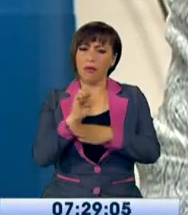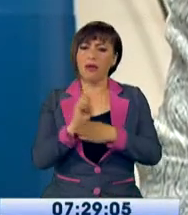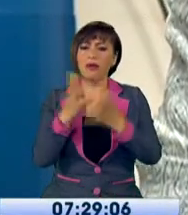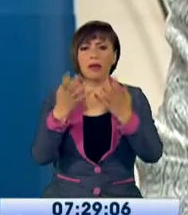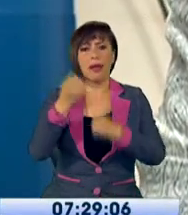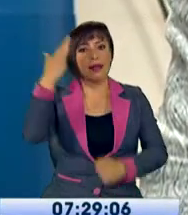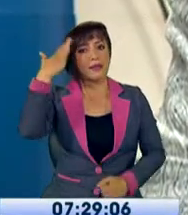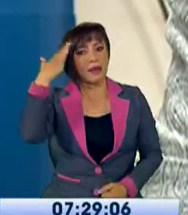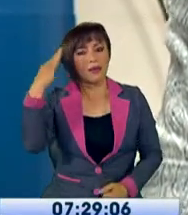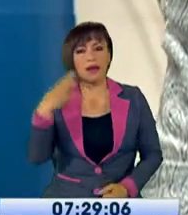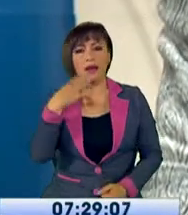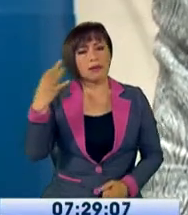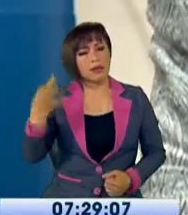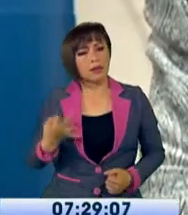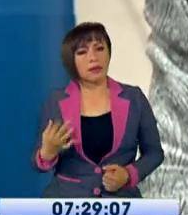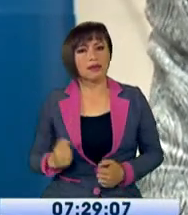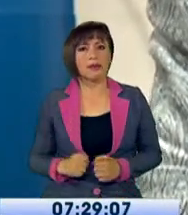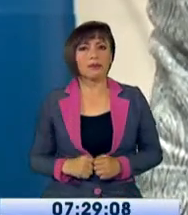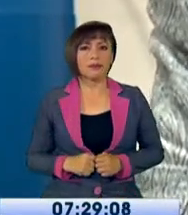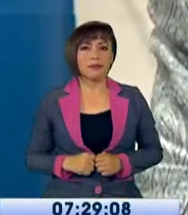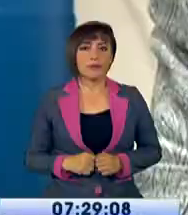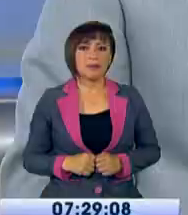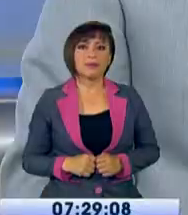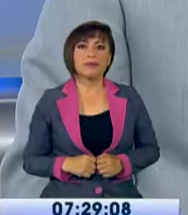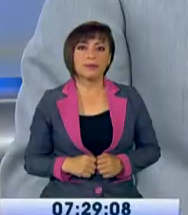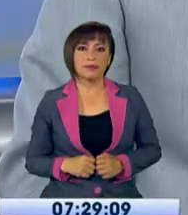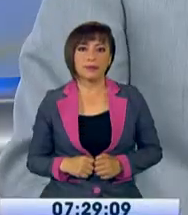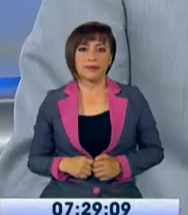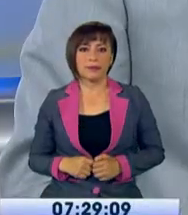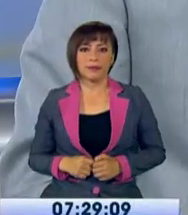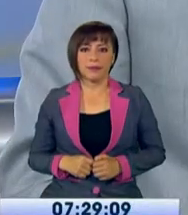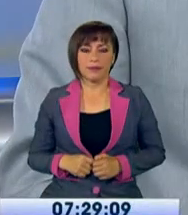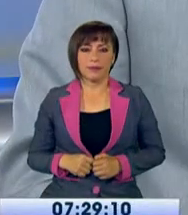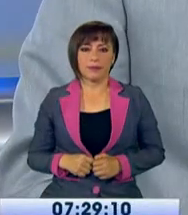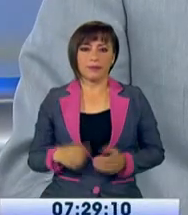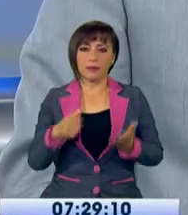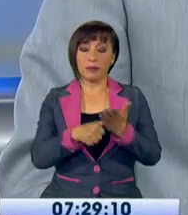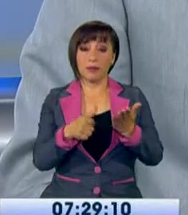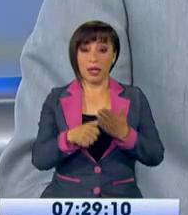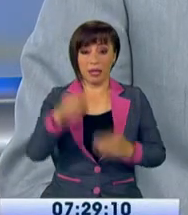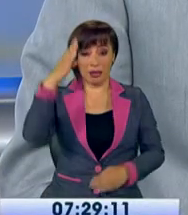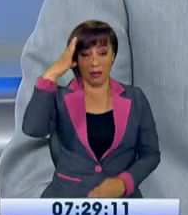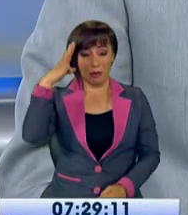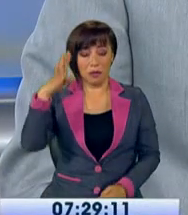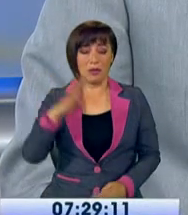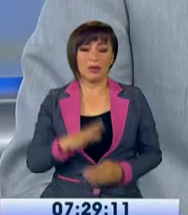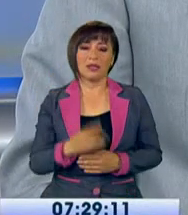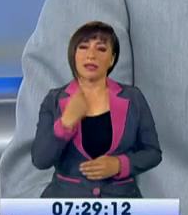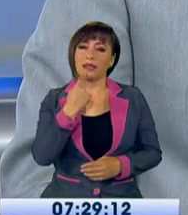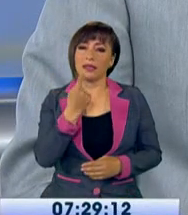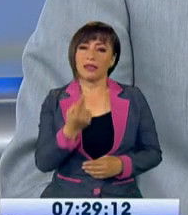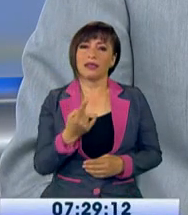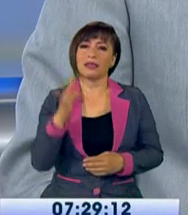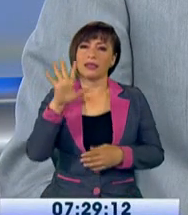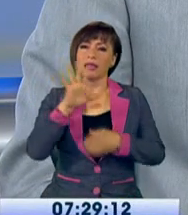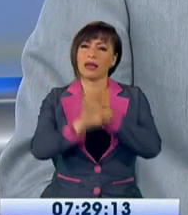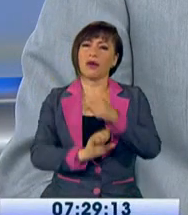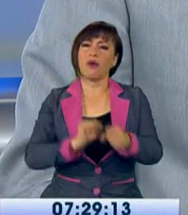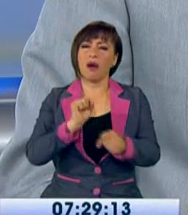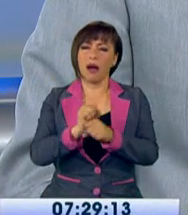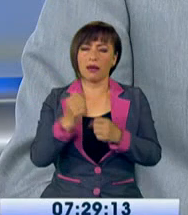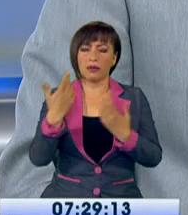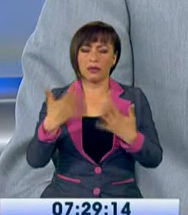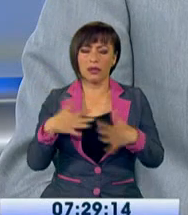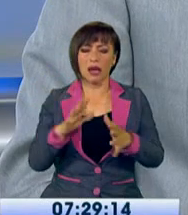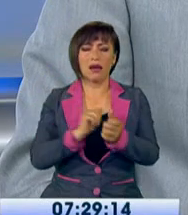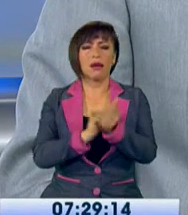verdad. Informó Héctor Romero. El ministro del Interior, José Serrano, en relación a los 5 años de la rebelión policial del